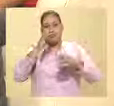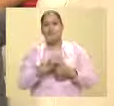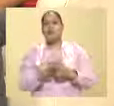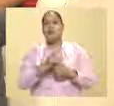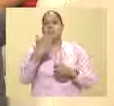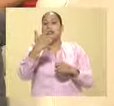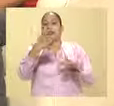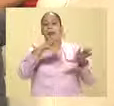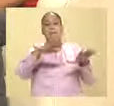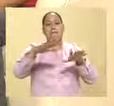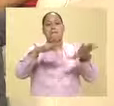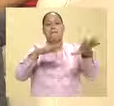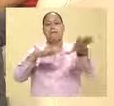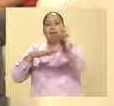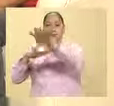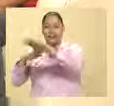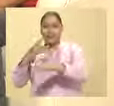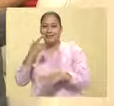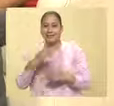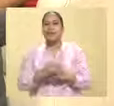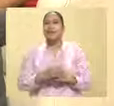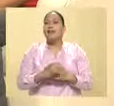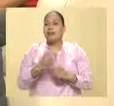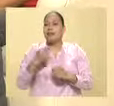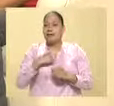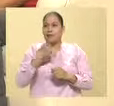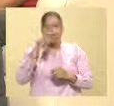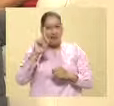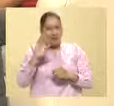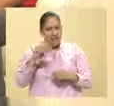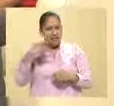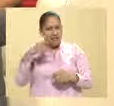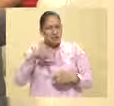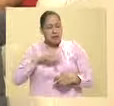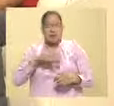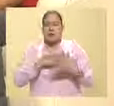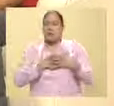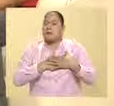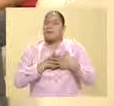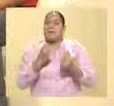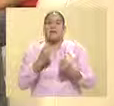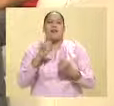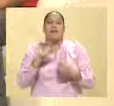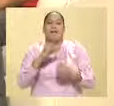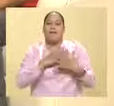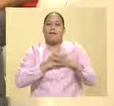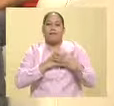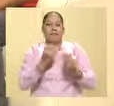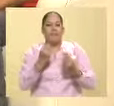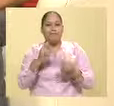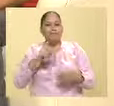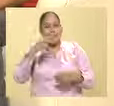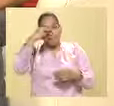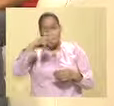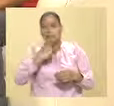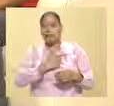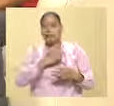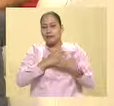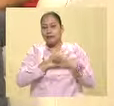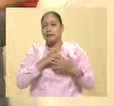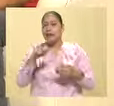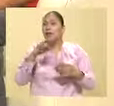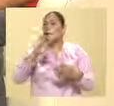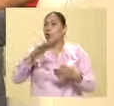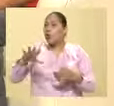animales al contrario y sé muy de peña y soy muy amante de méxico qué suerte el terror as donde no existe en qué